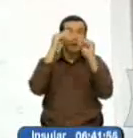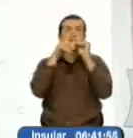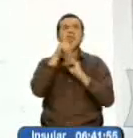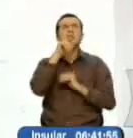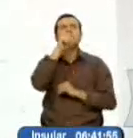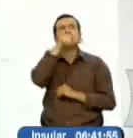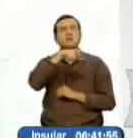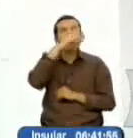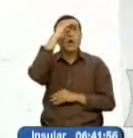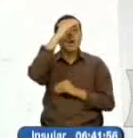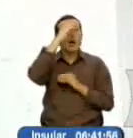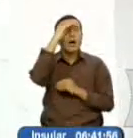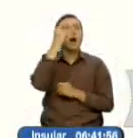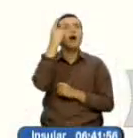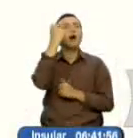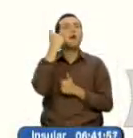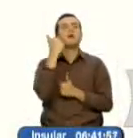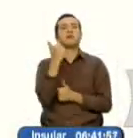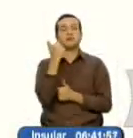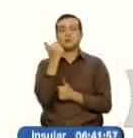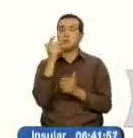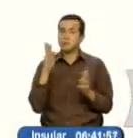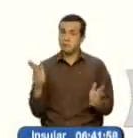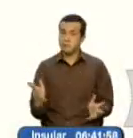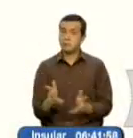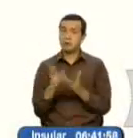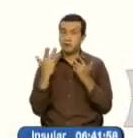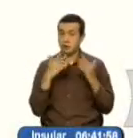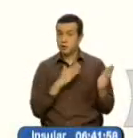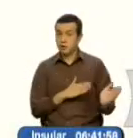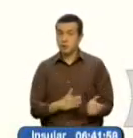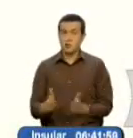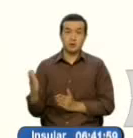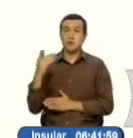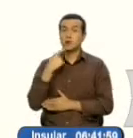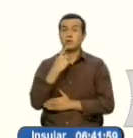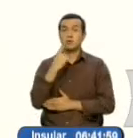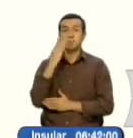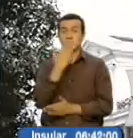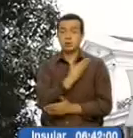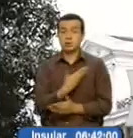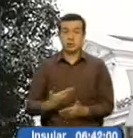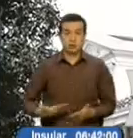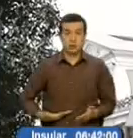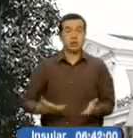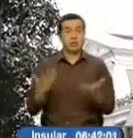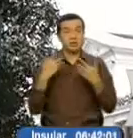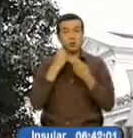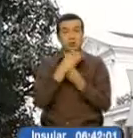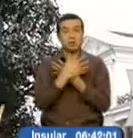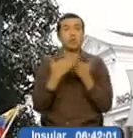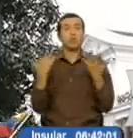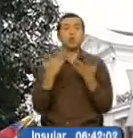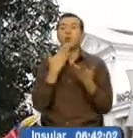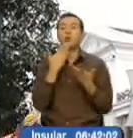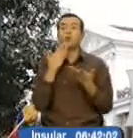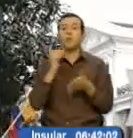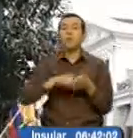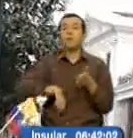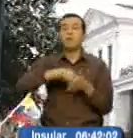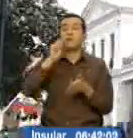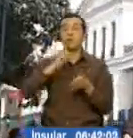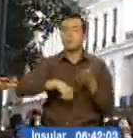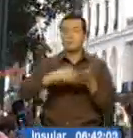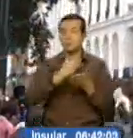personajes trascendentales para nuestro país. Con el fin de que se acate esta disposición, se prevé que el primer mandatario establezca dicha campaña mediante la firma de un